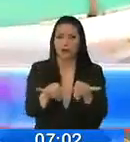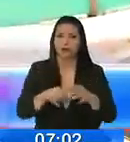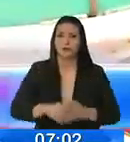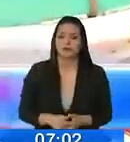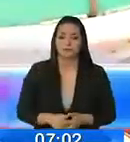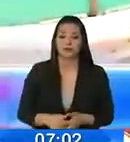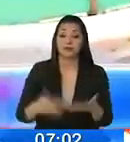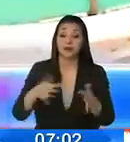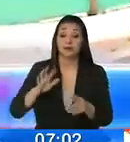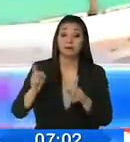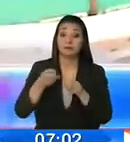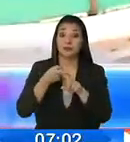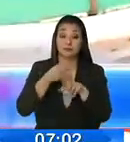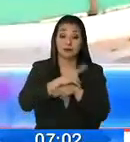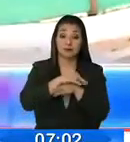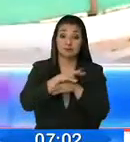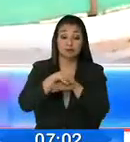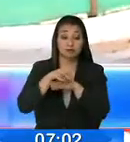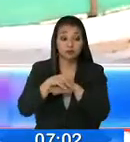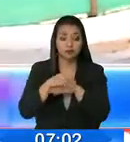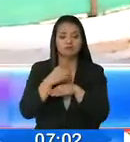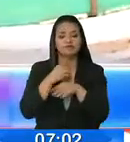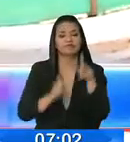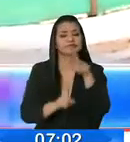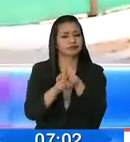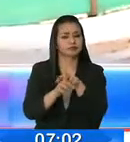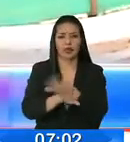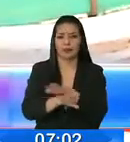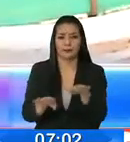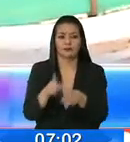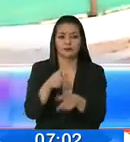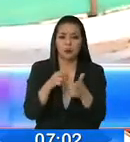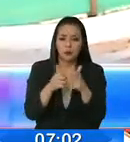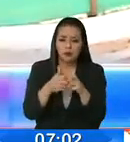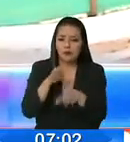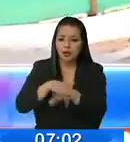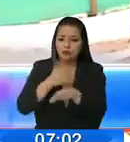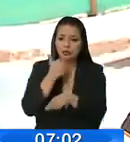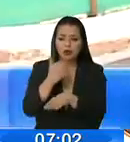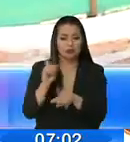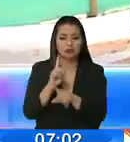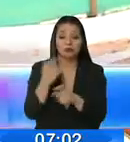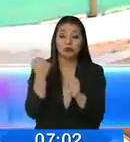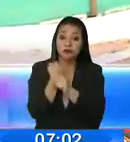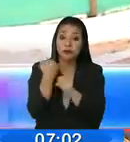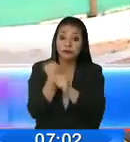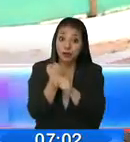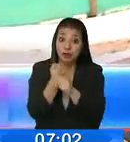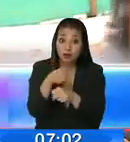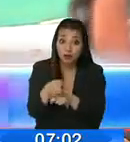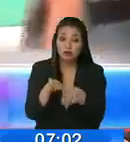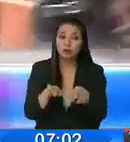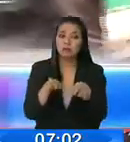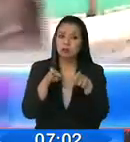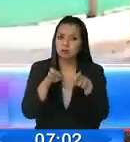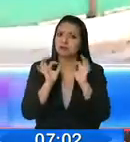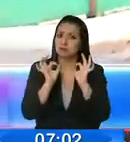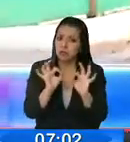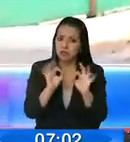en la primera inspección determinamos que esto es un caso fortuito realmente porque los trabajos se están realizando en forma